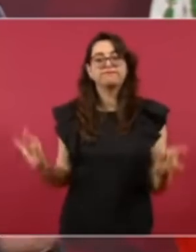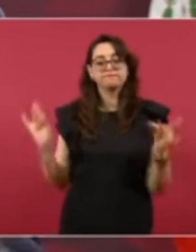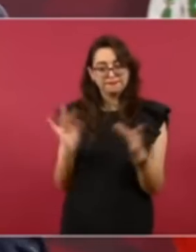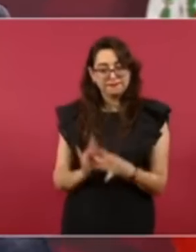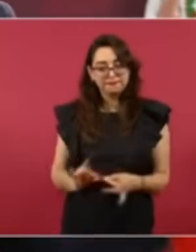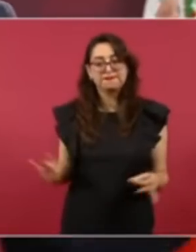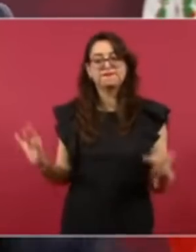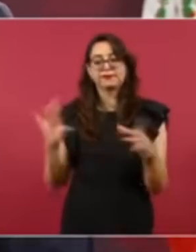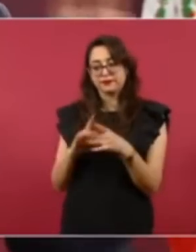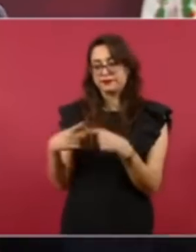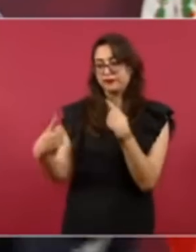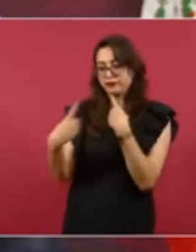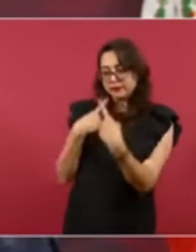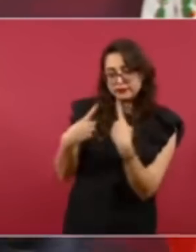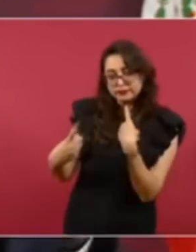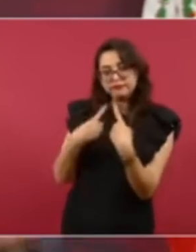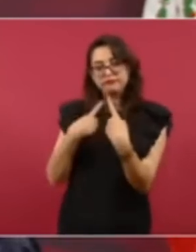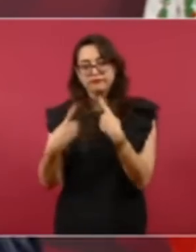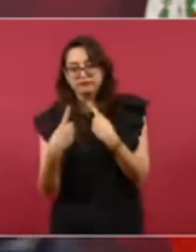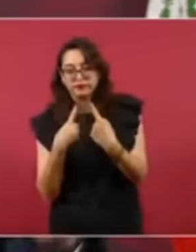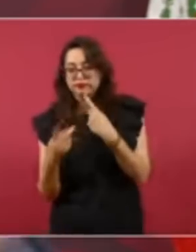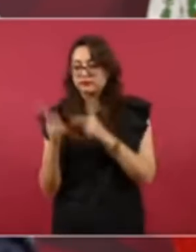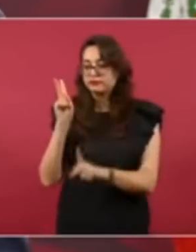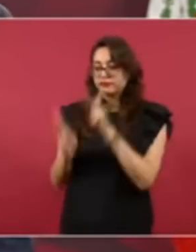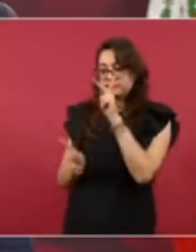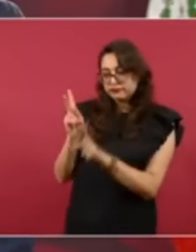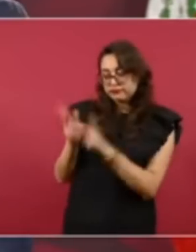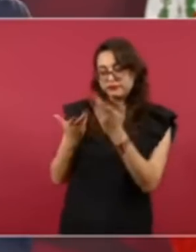Pero los que quieren, ¿no?, el pleito,